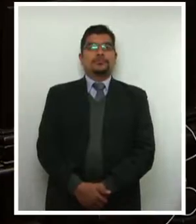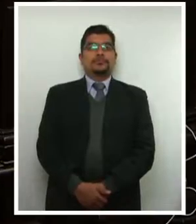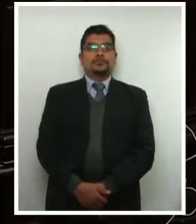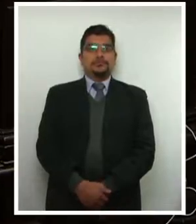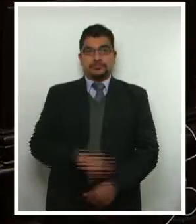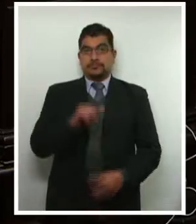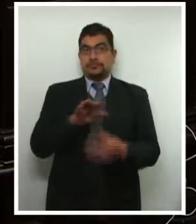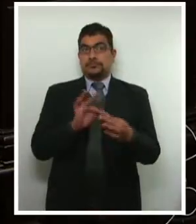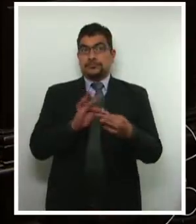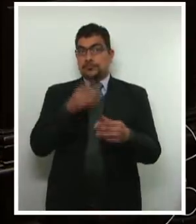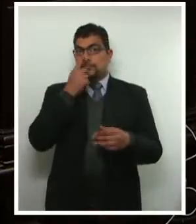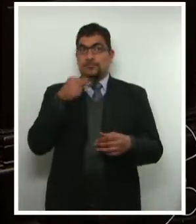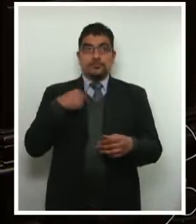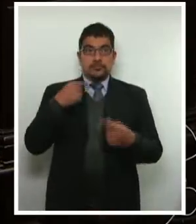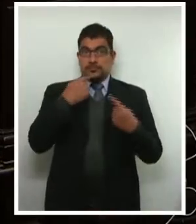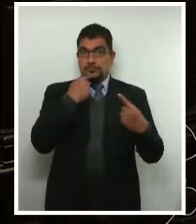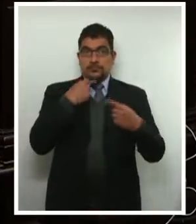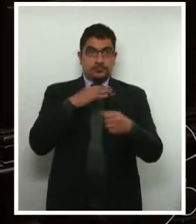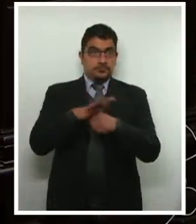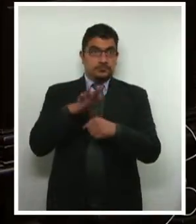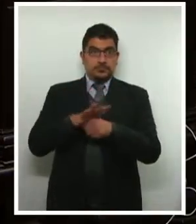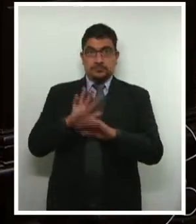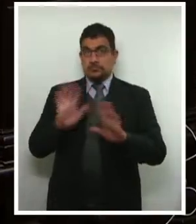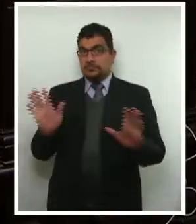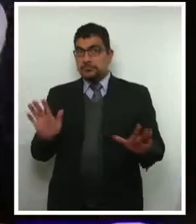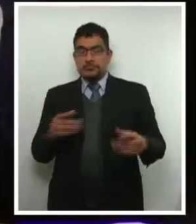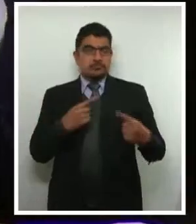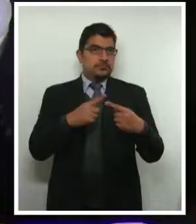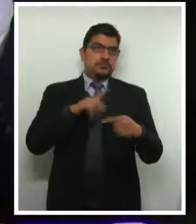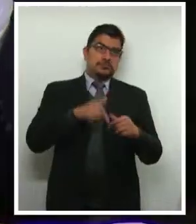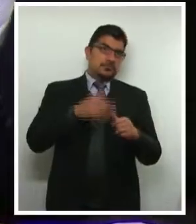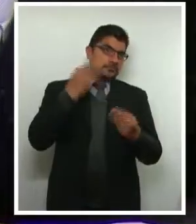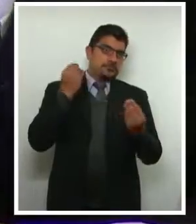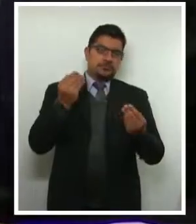Después está suficientemente discutido porque tenemos mucho trabajo.